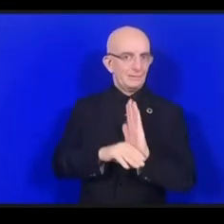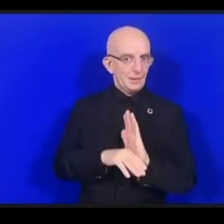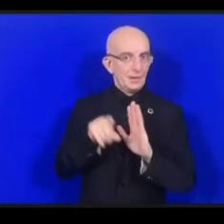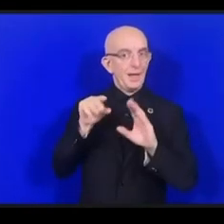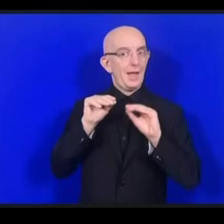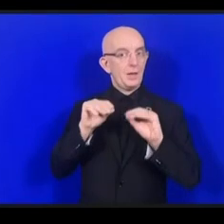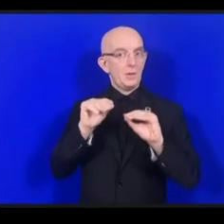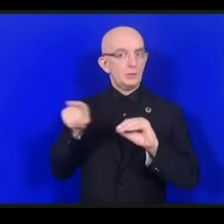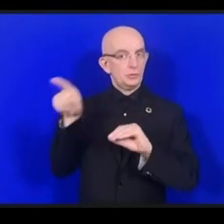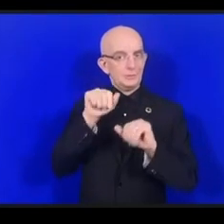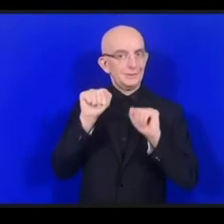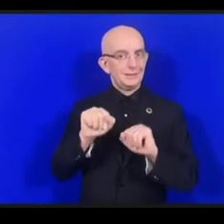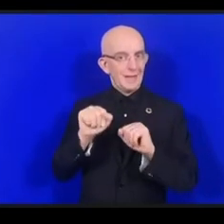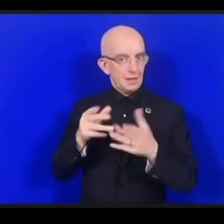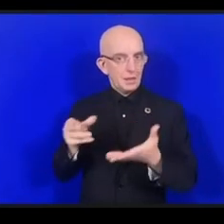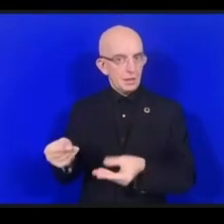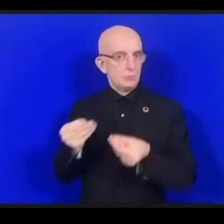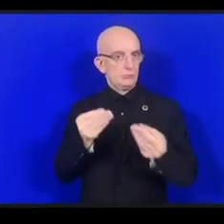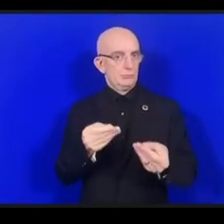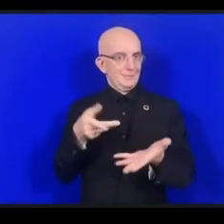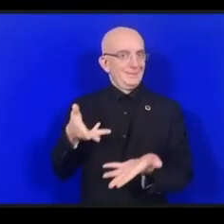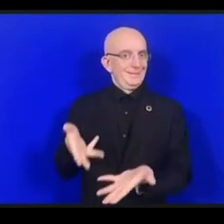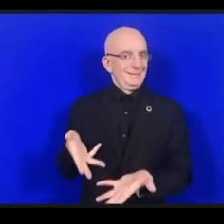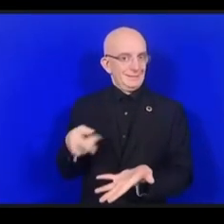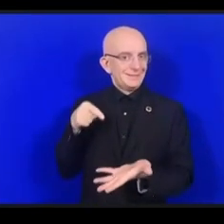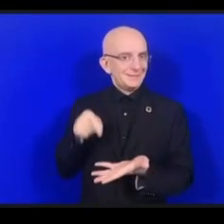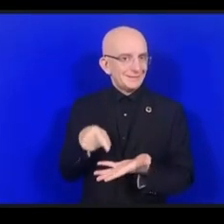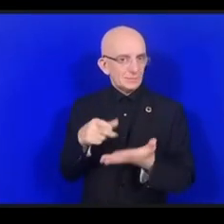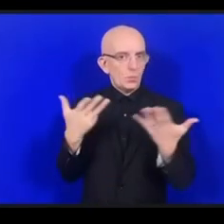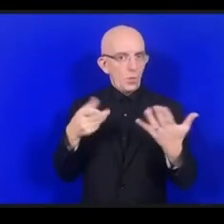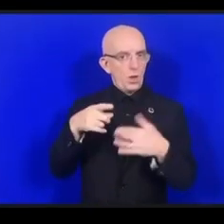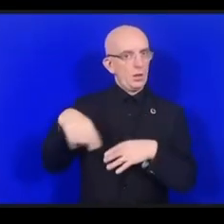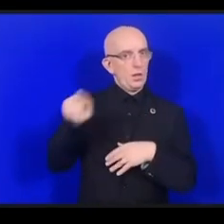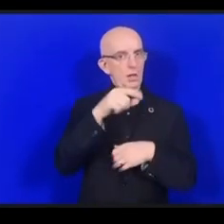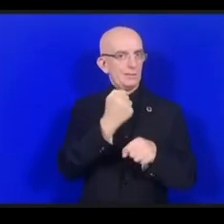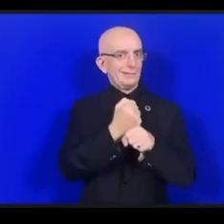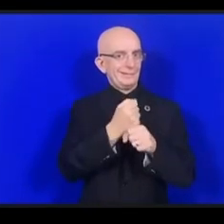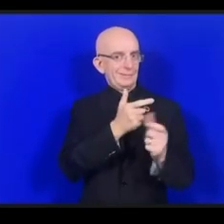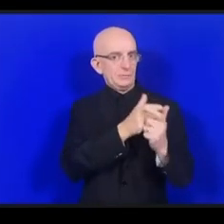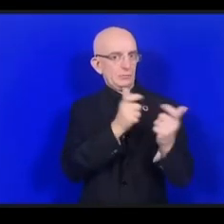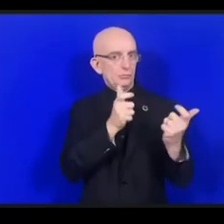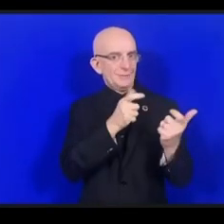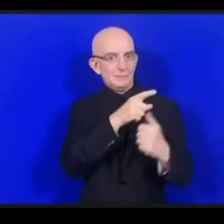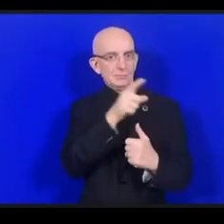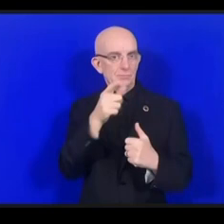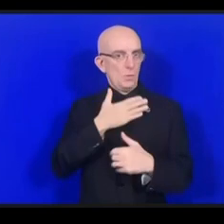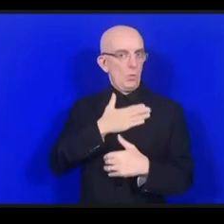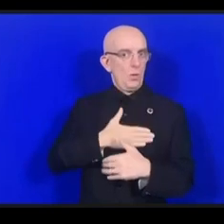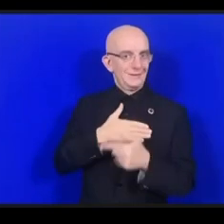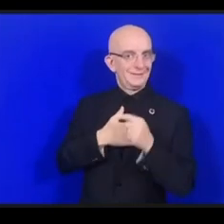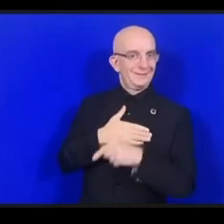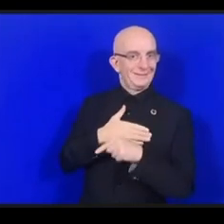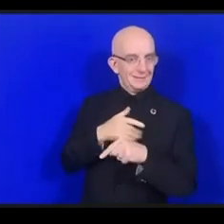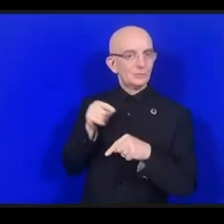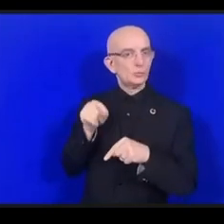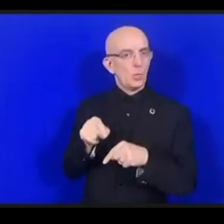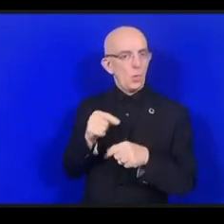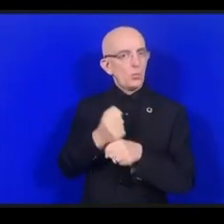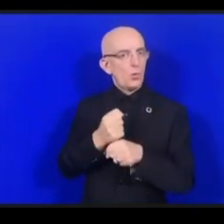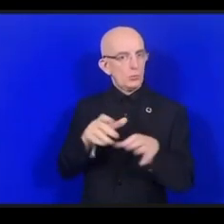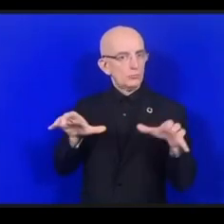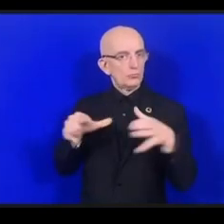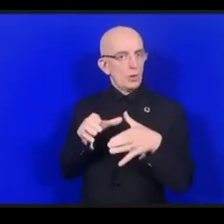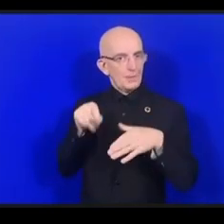lo que creemos que es un motor importante para la incorporación de las normas que es